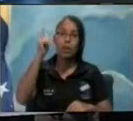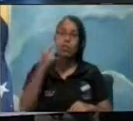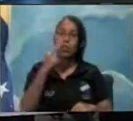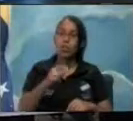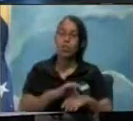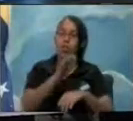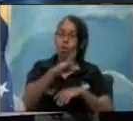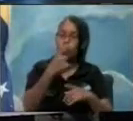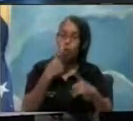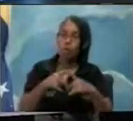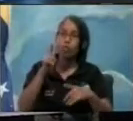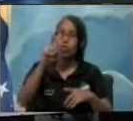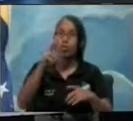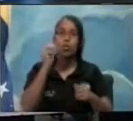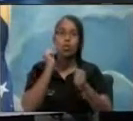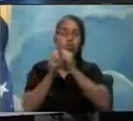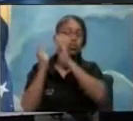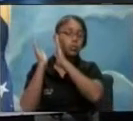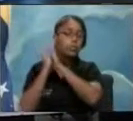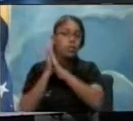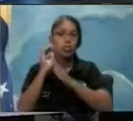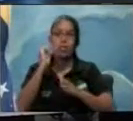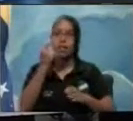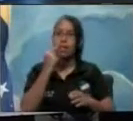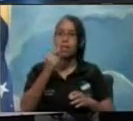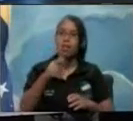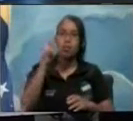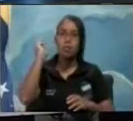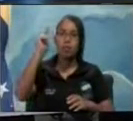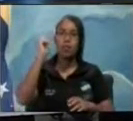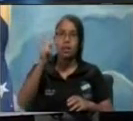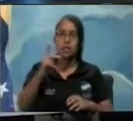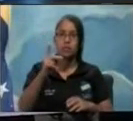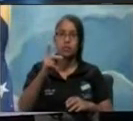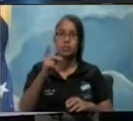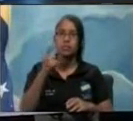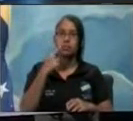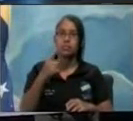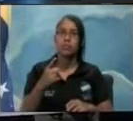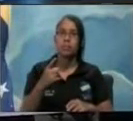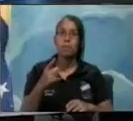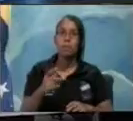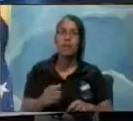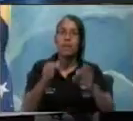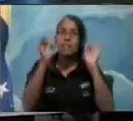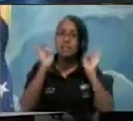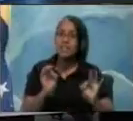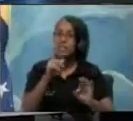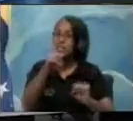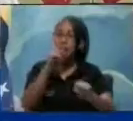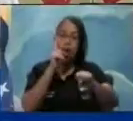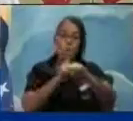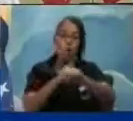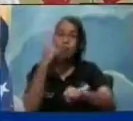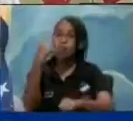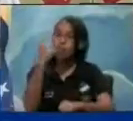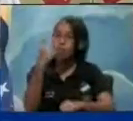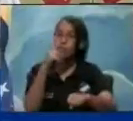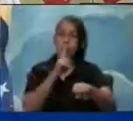dos durmiendo, Juan y Jacobo, y le digo a Pedro, ni siquiera una hora,